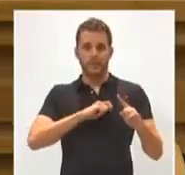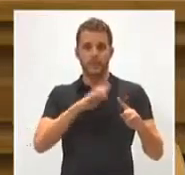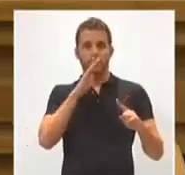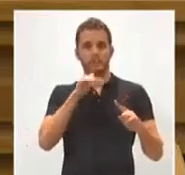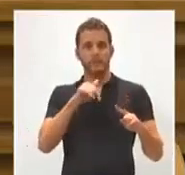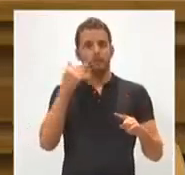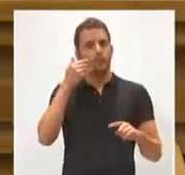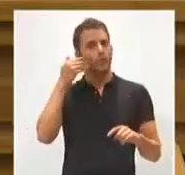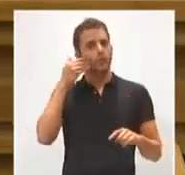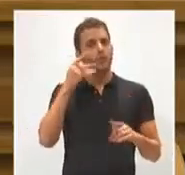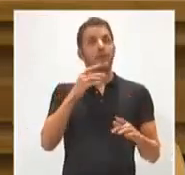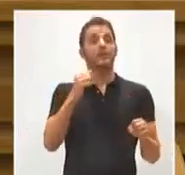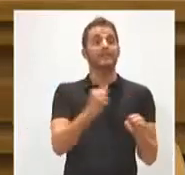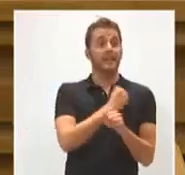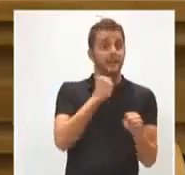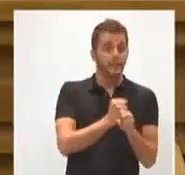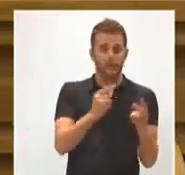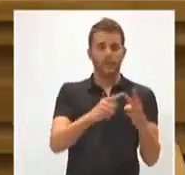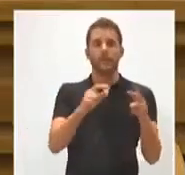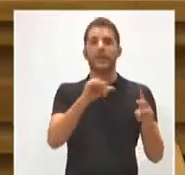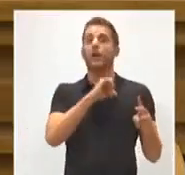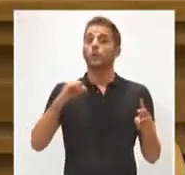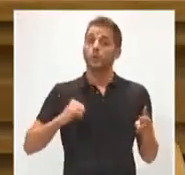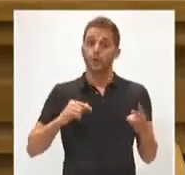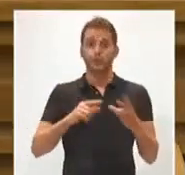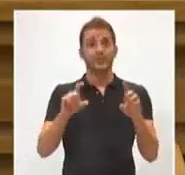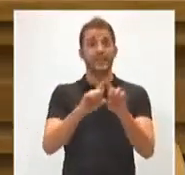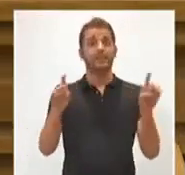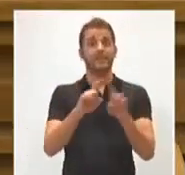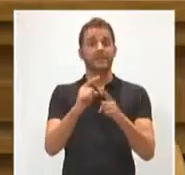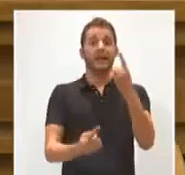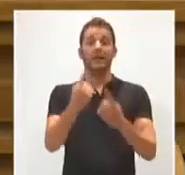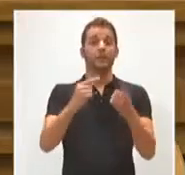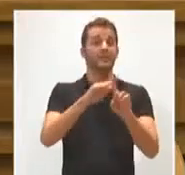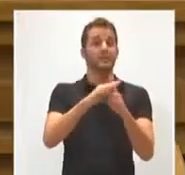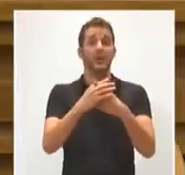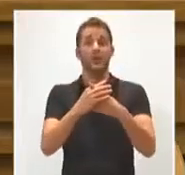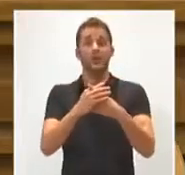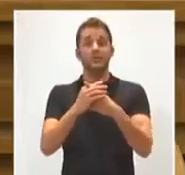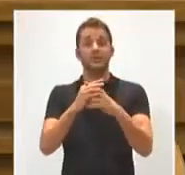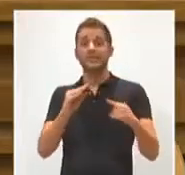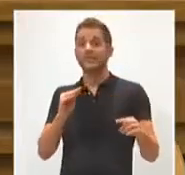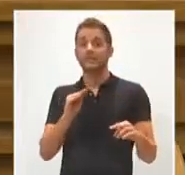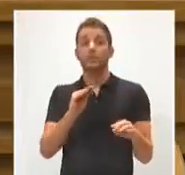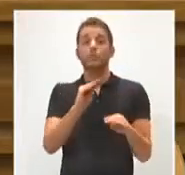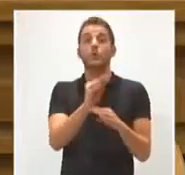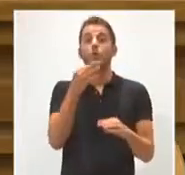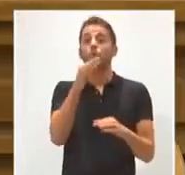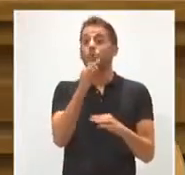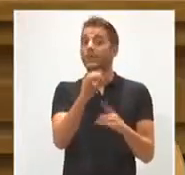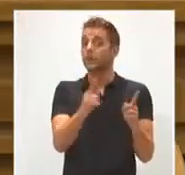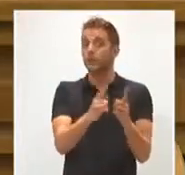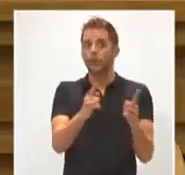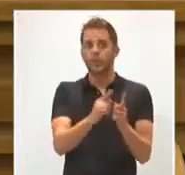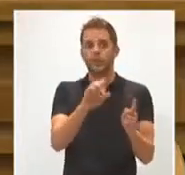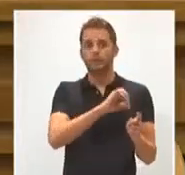empleo pero son autónomos son empresas que en algunos casos lo único que han recibido es una ayudita de la